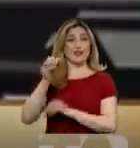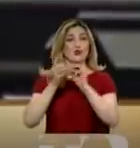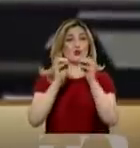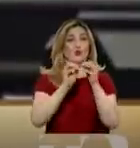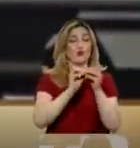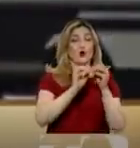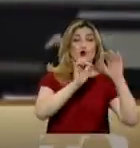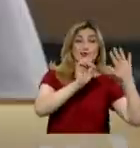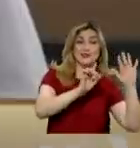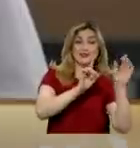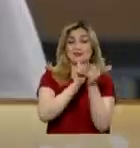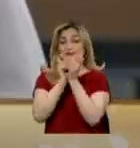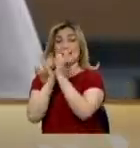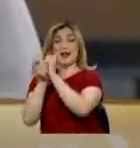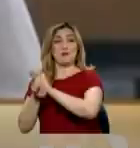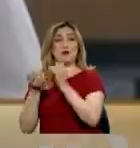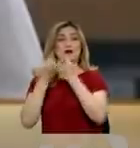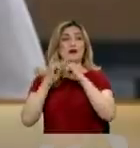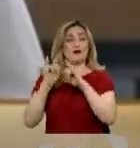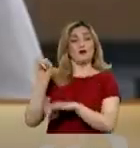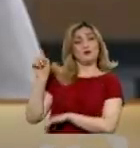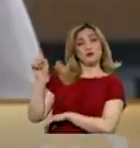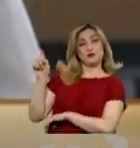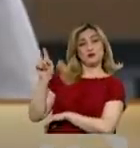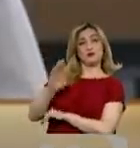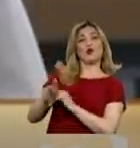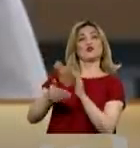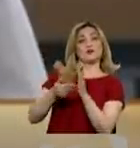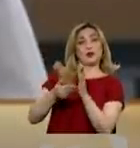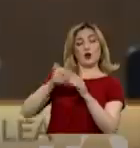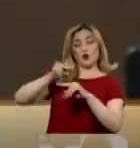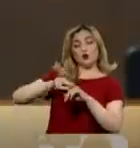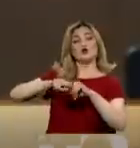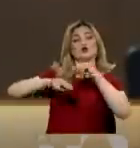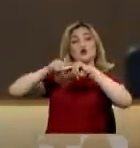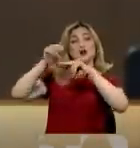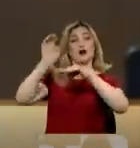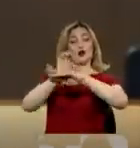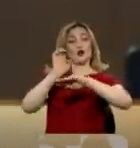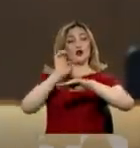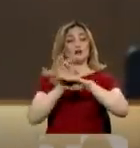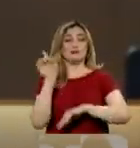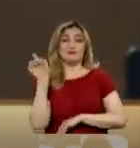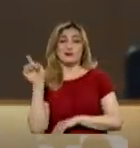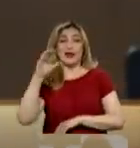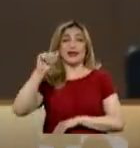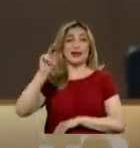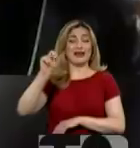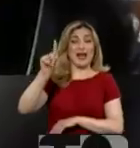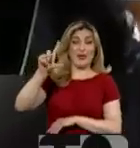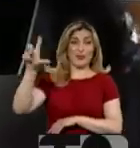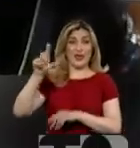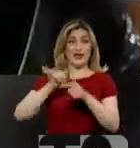luego se separó de los independientes ángel gente quiere reelegirse por construye ecuador y lo mismo pasa con jimmy candel civil